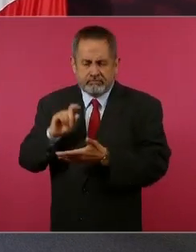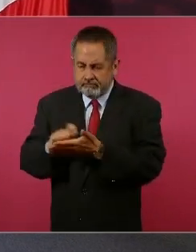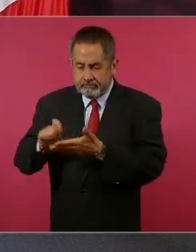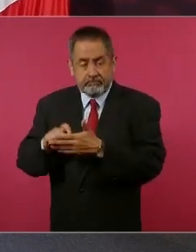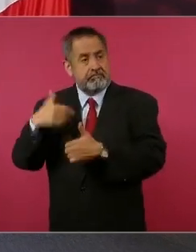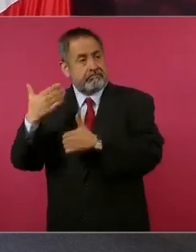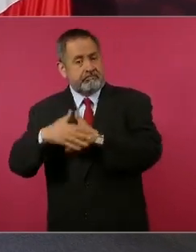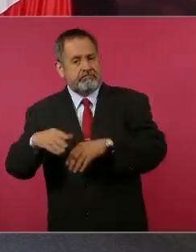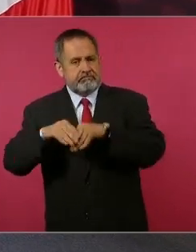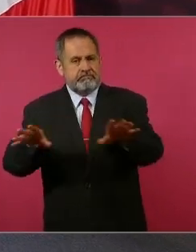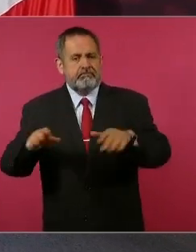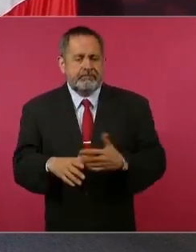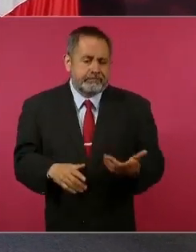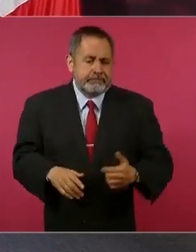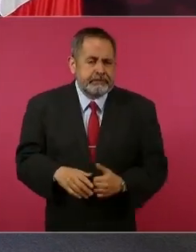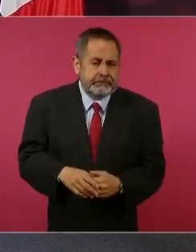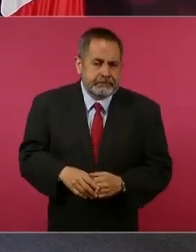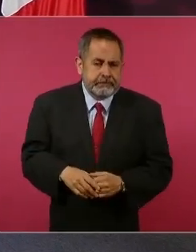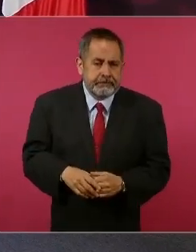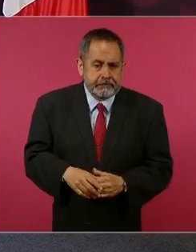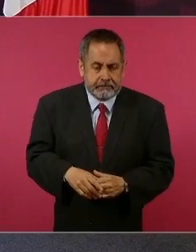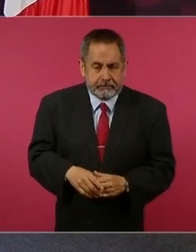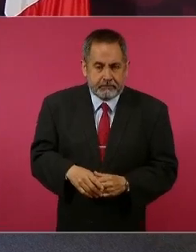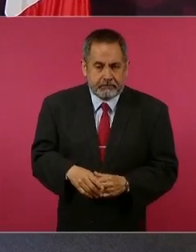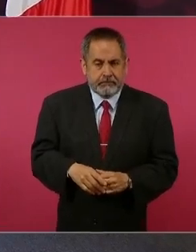porque les ha tocado